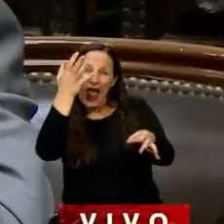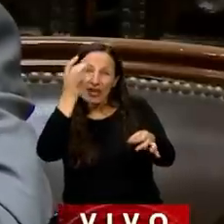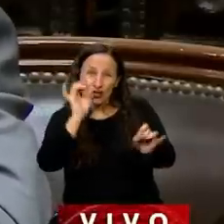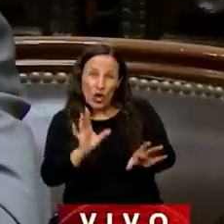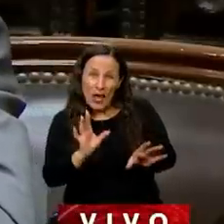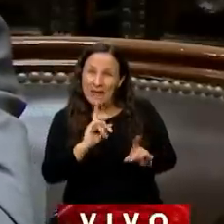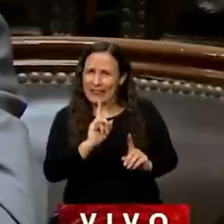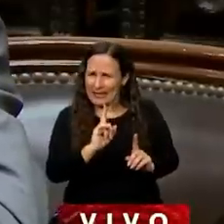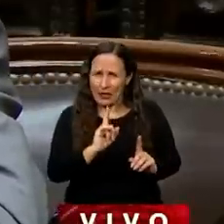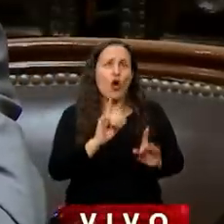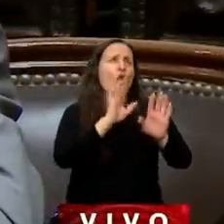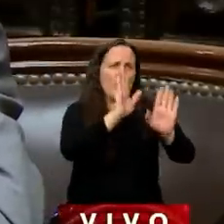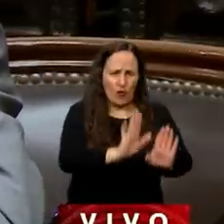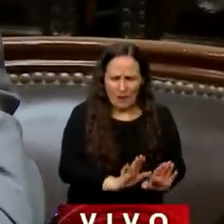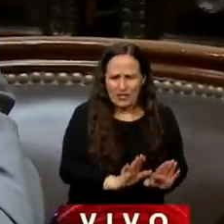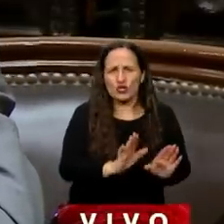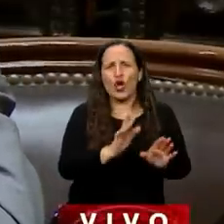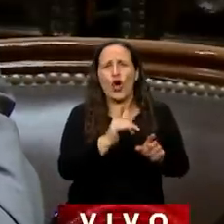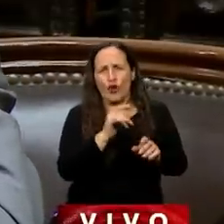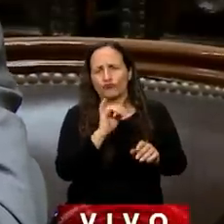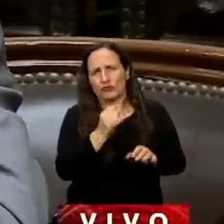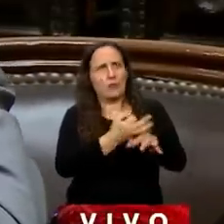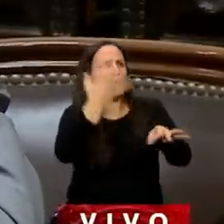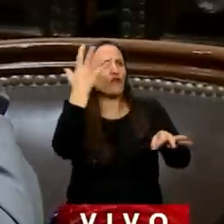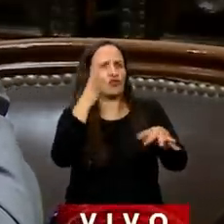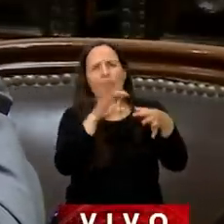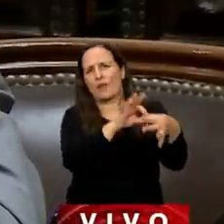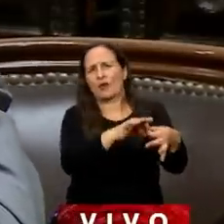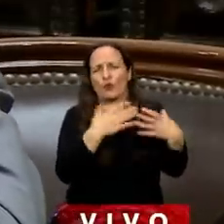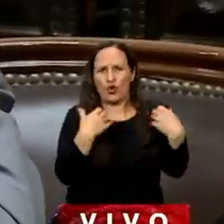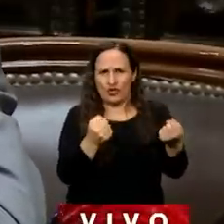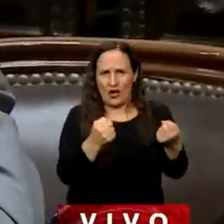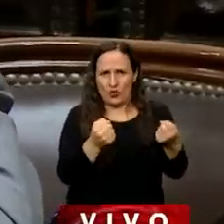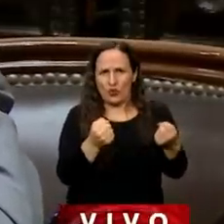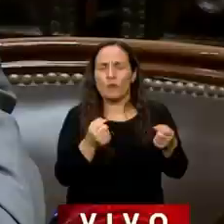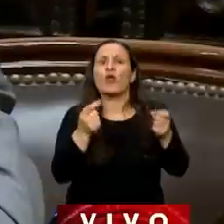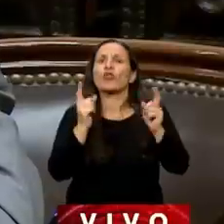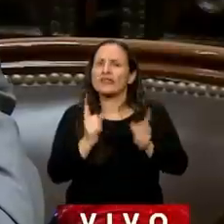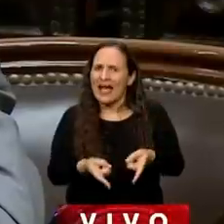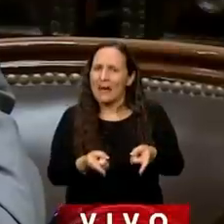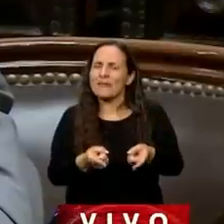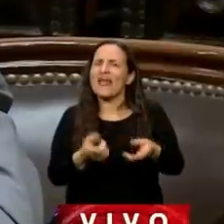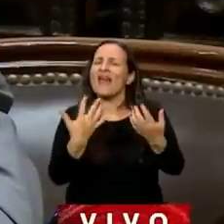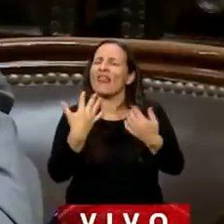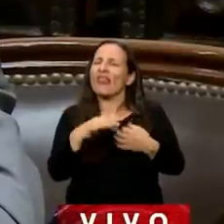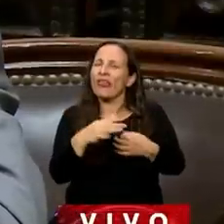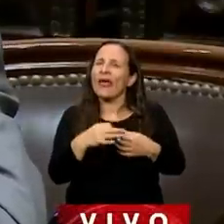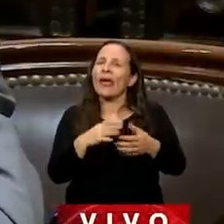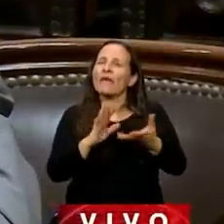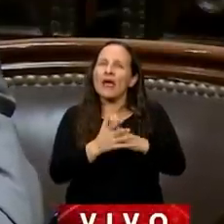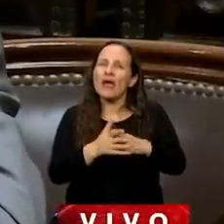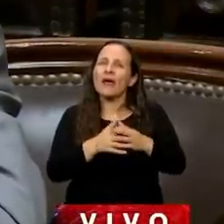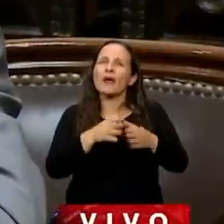y de dato jerárquico de profesional de la salud, sino también que los escalafones tienen que pasar a formar parte